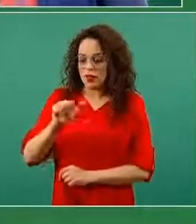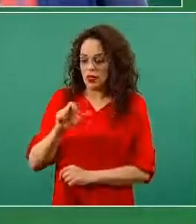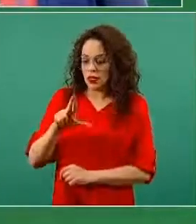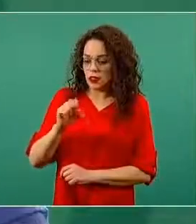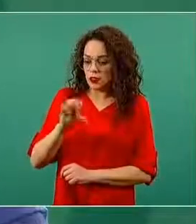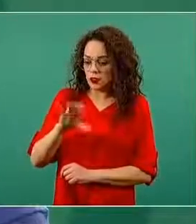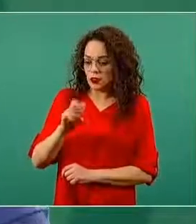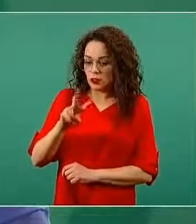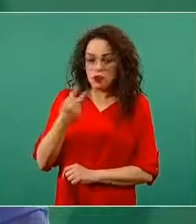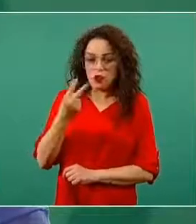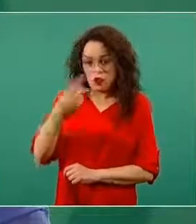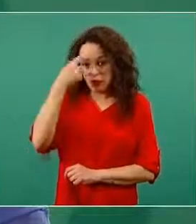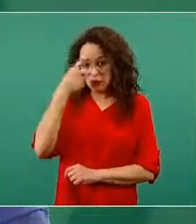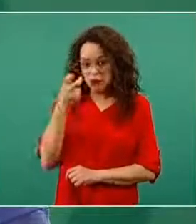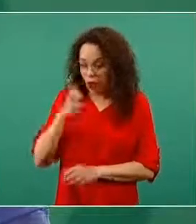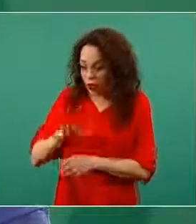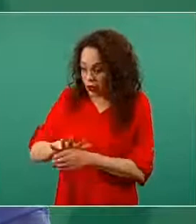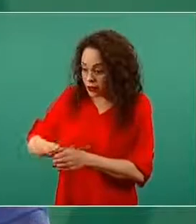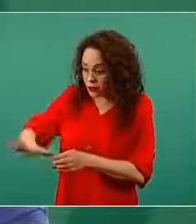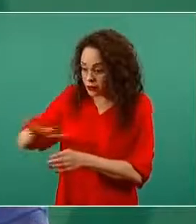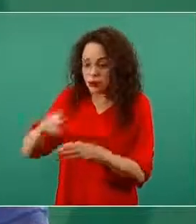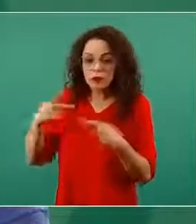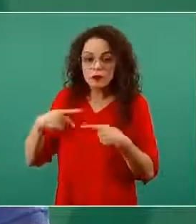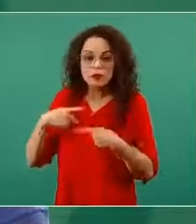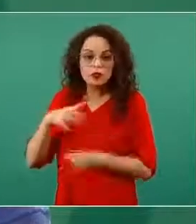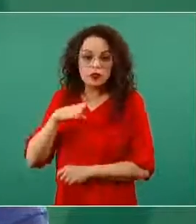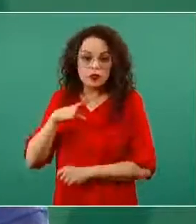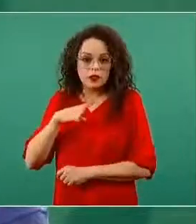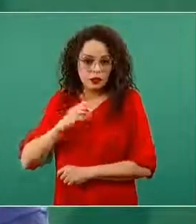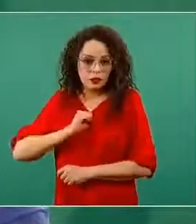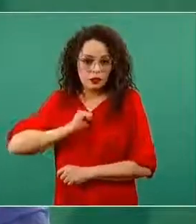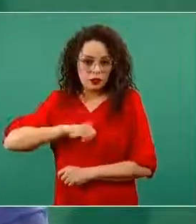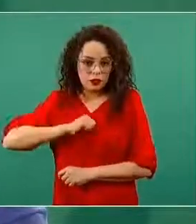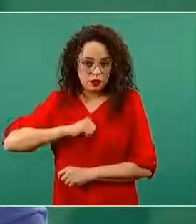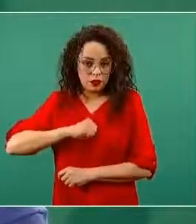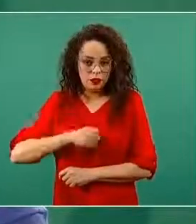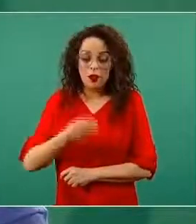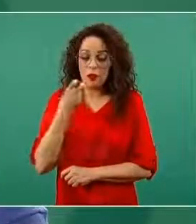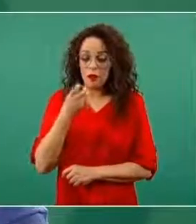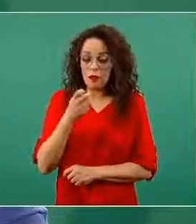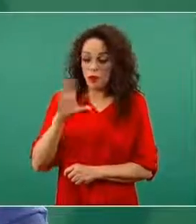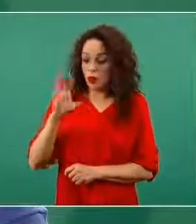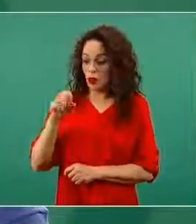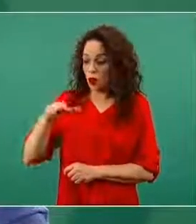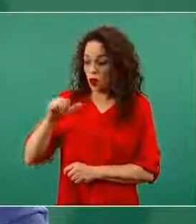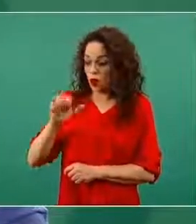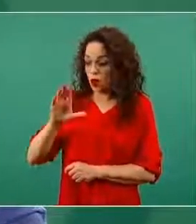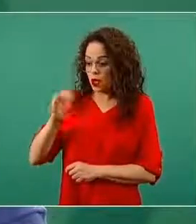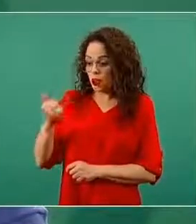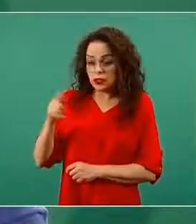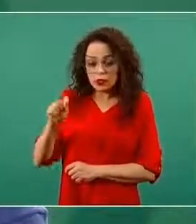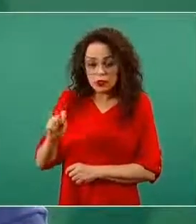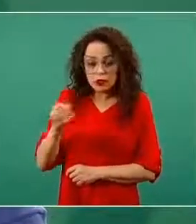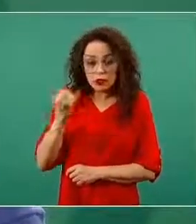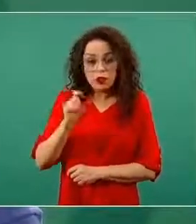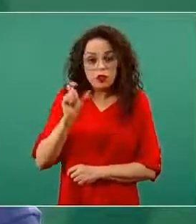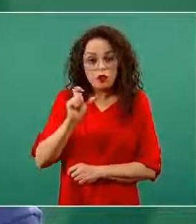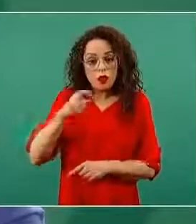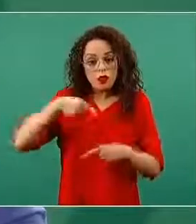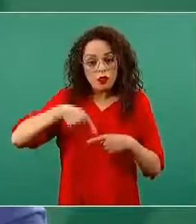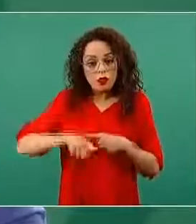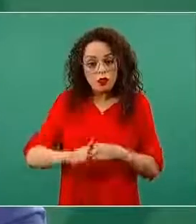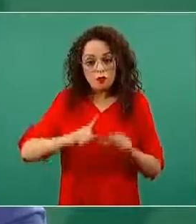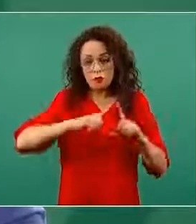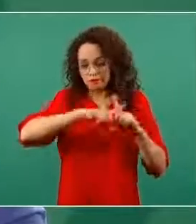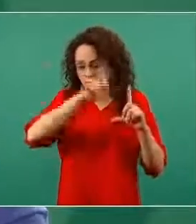grupo poblacional. Es por eso que también desde el CONACYDA y al inicio de toda la